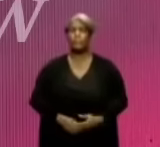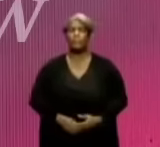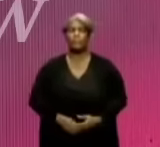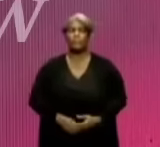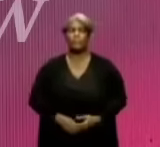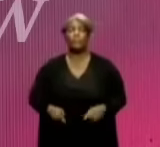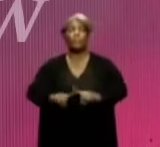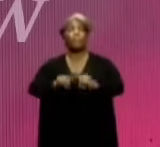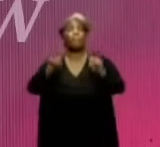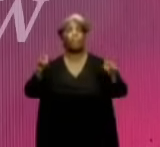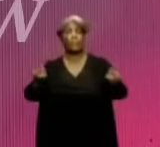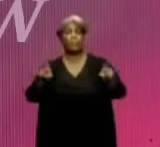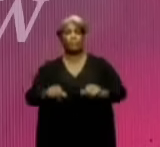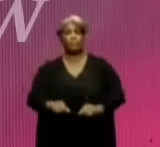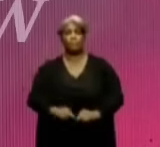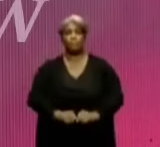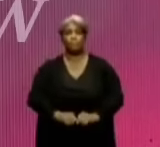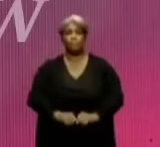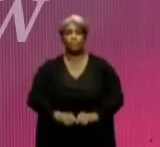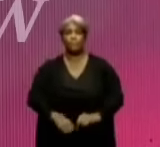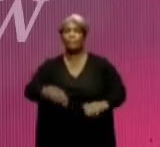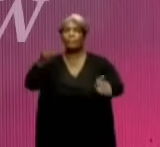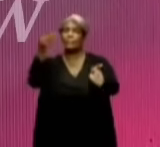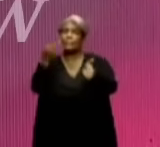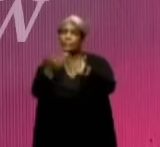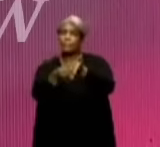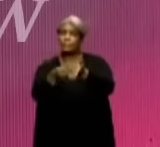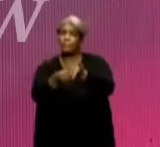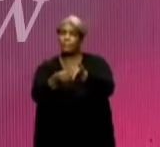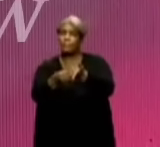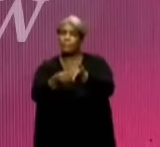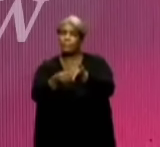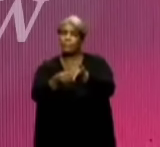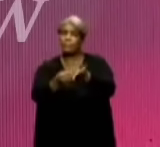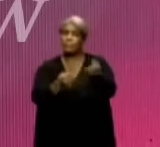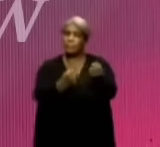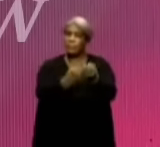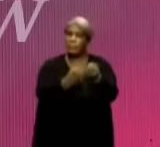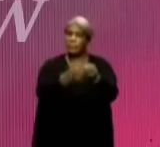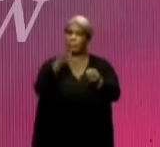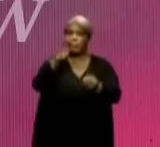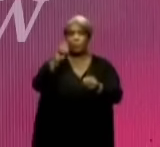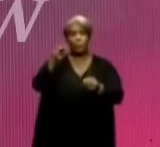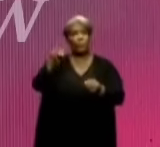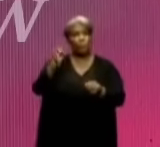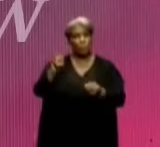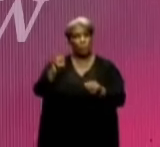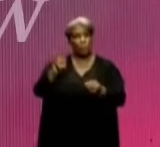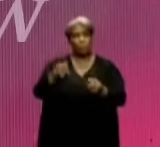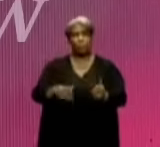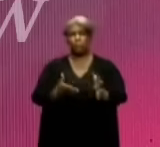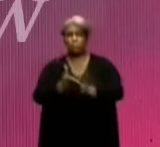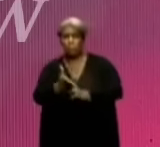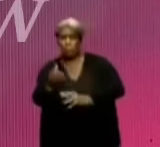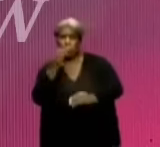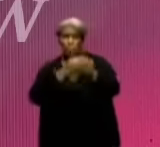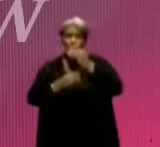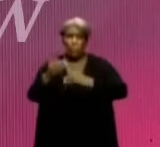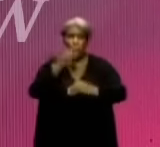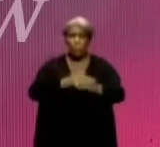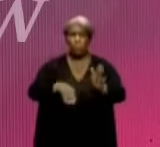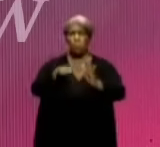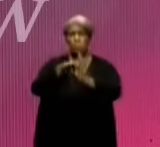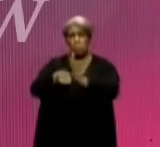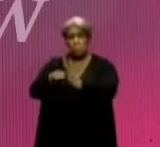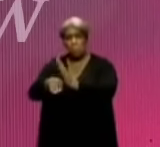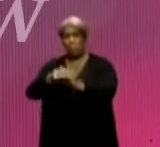en lo que tiene que ver lo de los bonos navideños, está contratado lo que es por los comedores económicos, lo que es por el plan social, ya